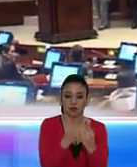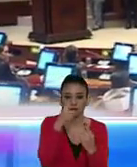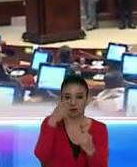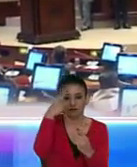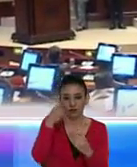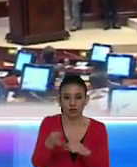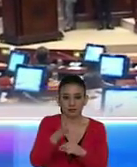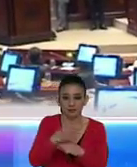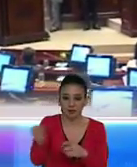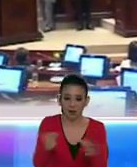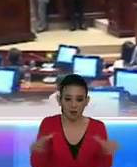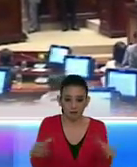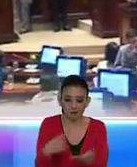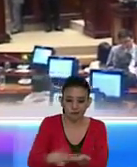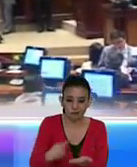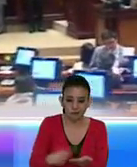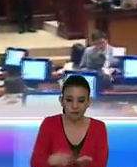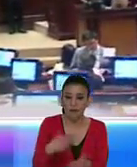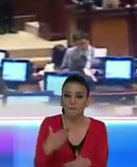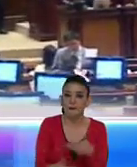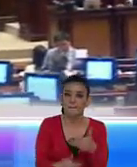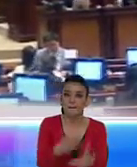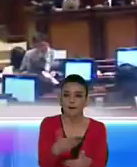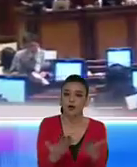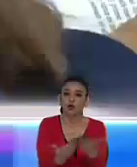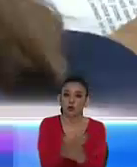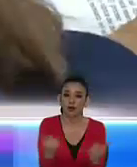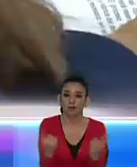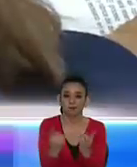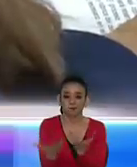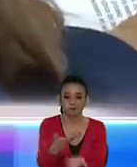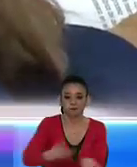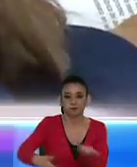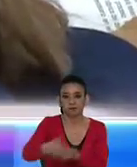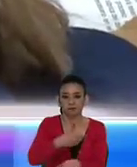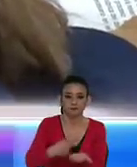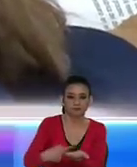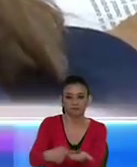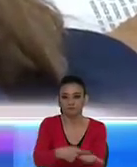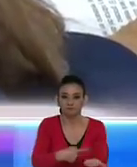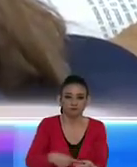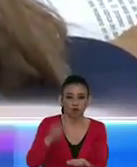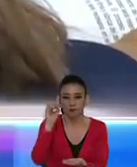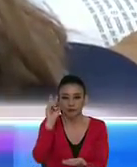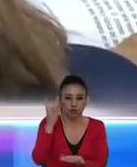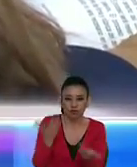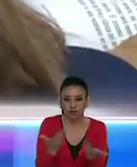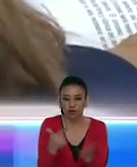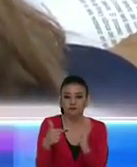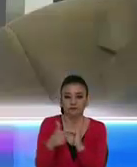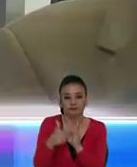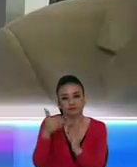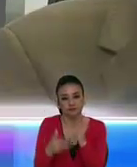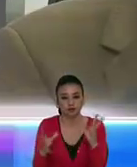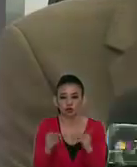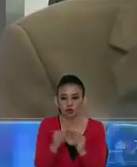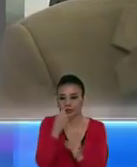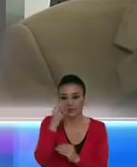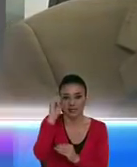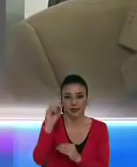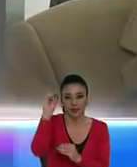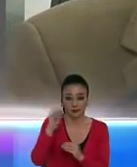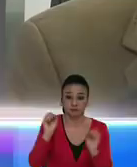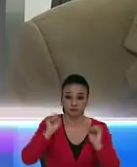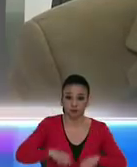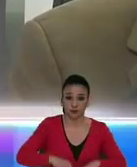se reúne para adelantar lo que será este nuevo encuentro para analizar espacios de inversión y tasas de intereses. El sector privado